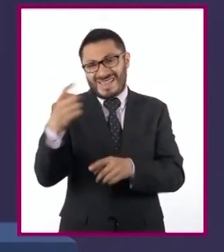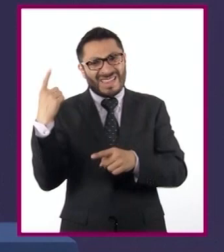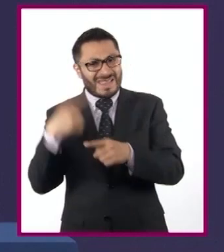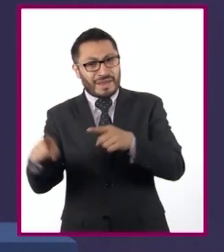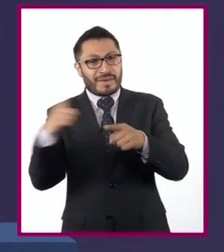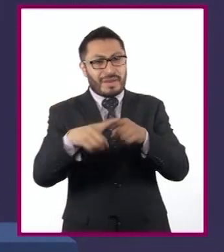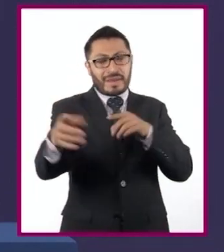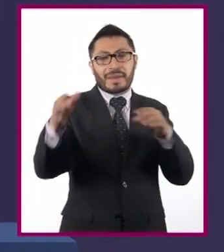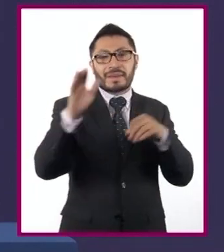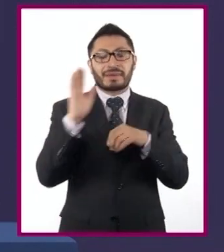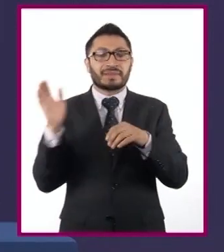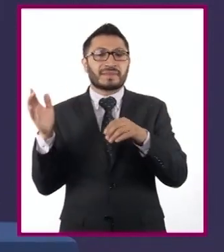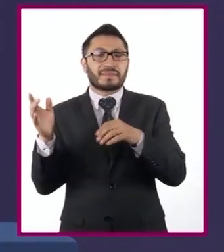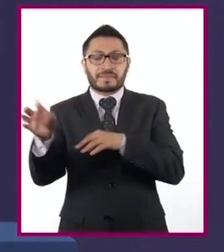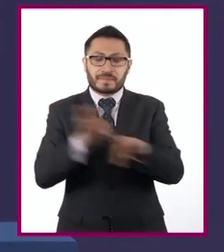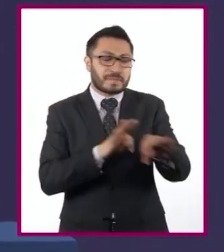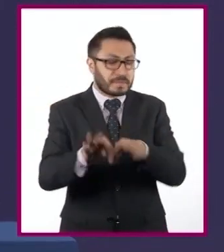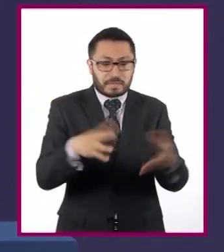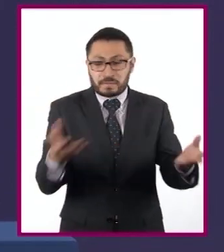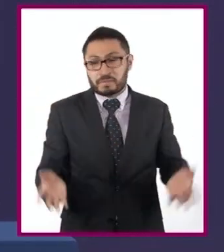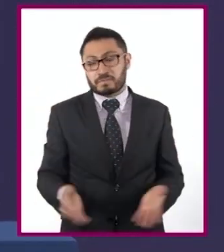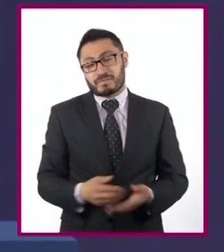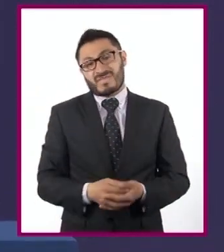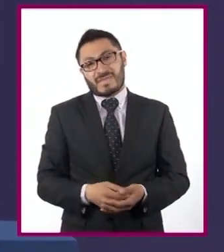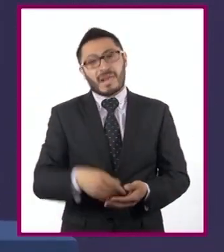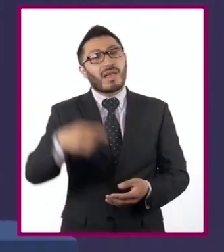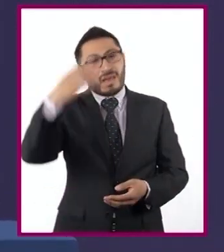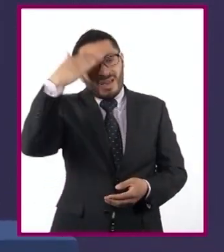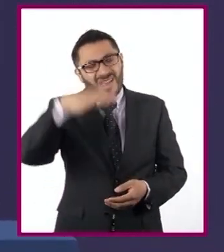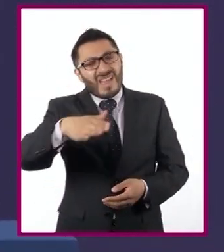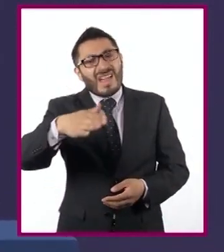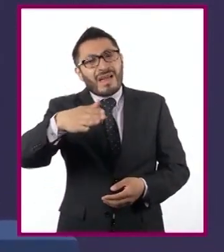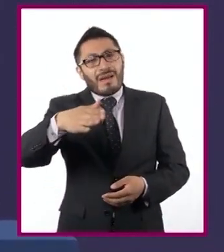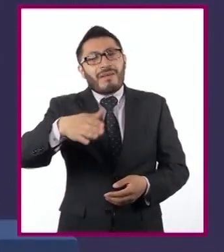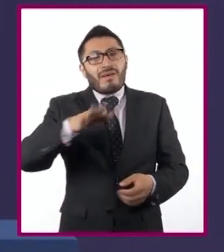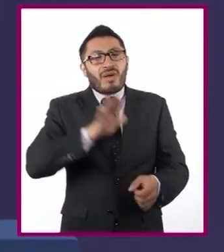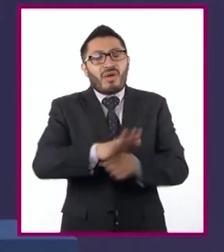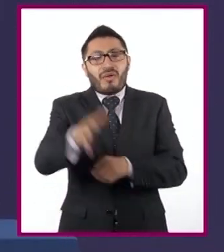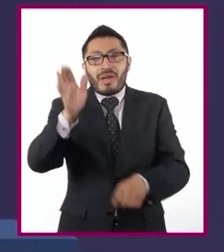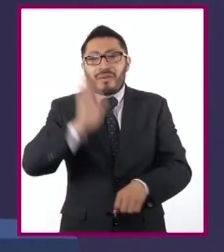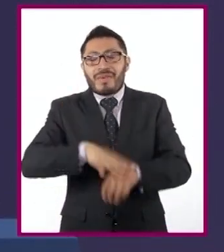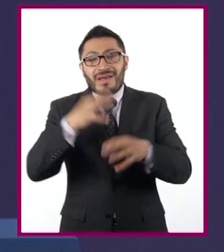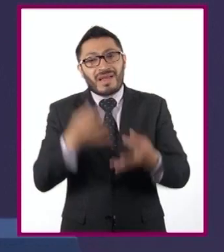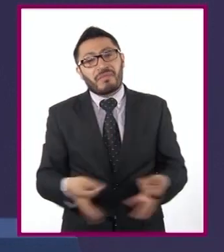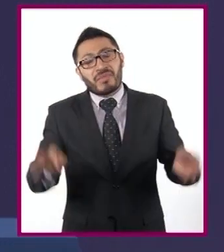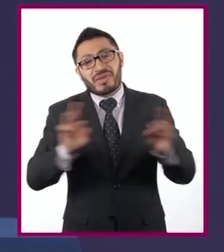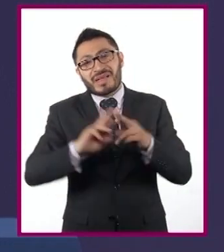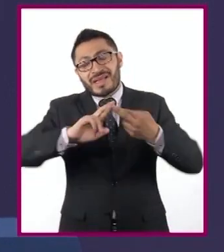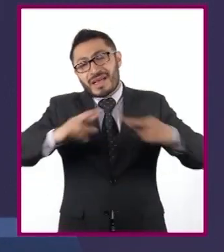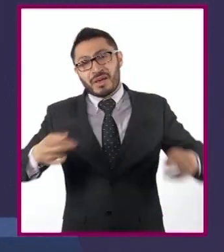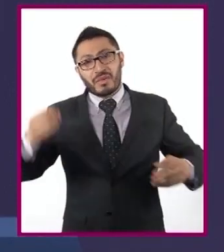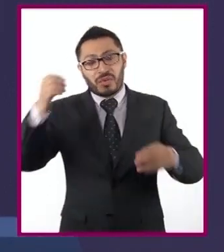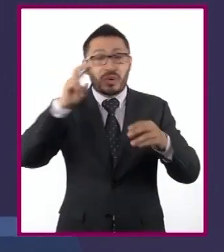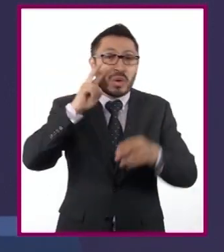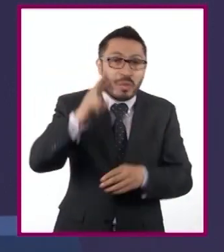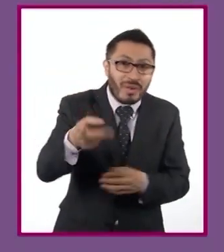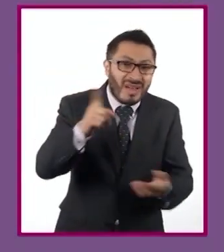diversas campañas promocionales. ¿Quieres saber cuáles son los principales recursos visuales de un anuncio publicitario?